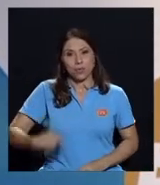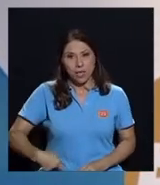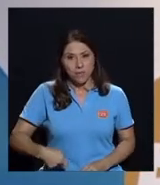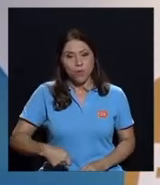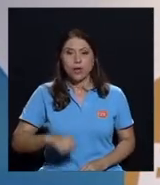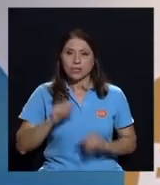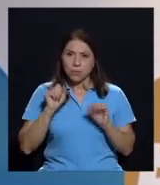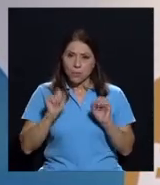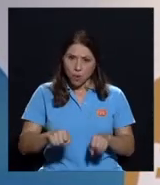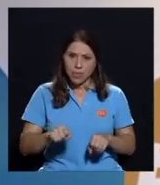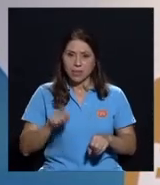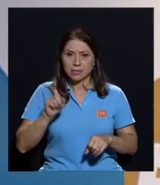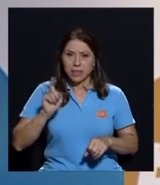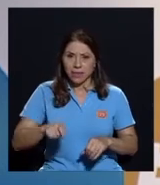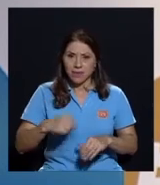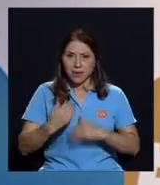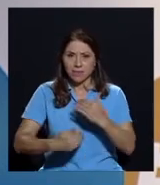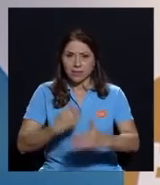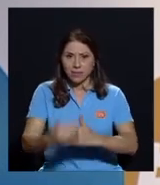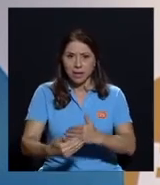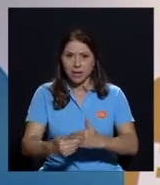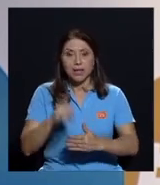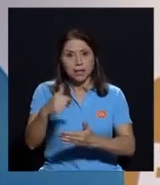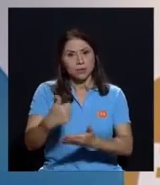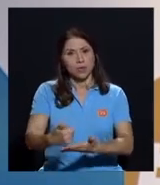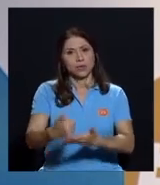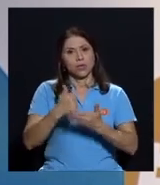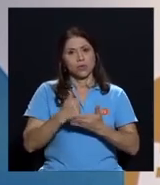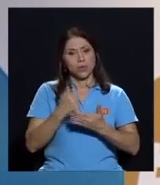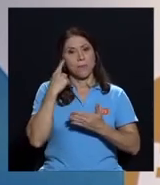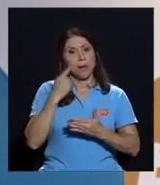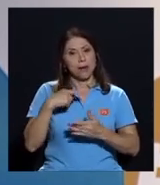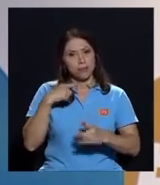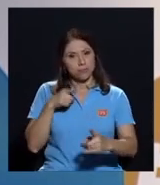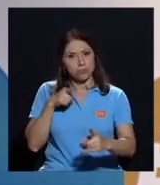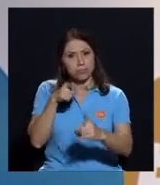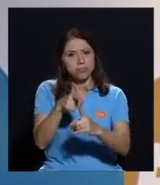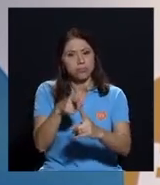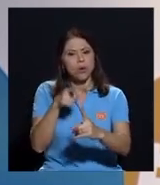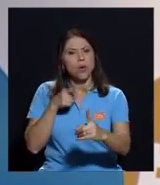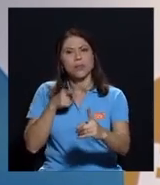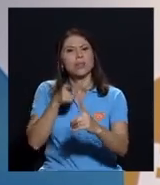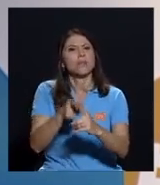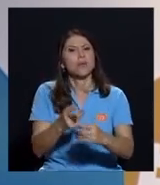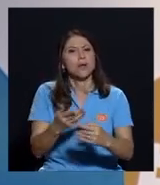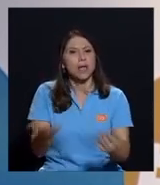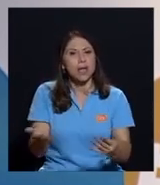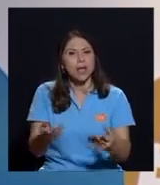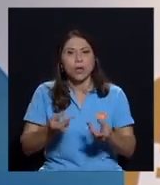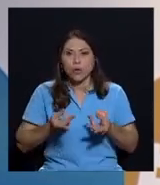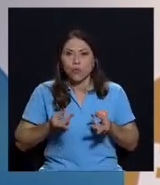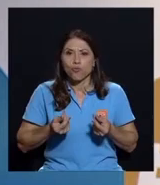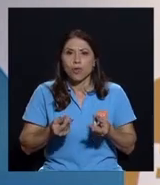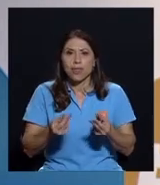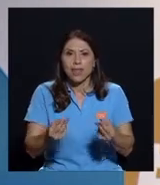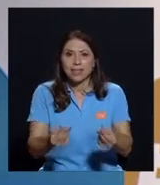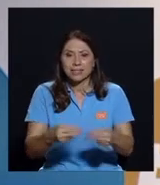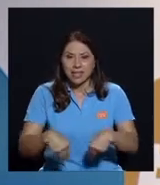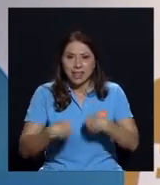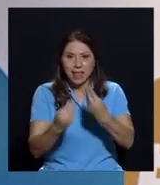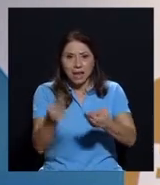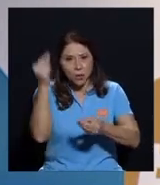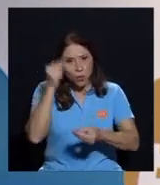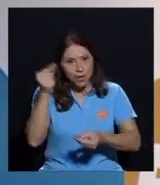deben avanzar eso nos ayuda a movernos en esa dirección cuál es el objetivo tener fluidez y dar gobernanza al país